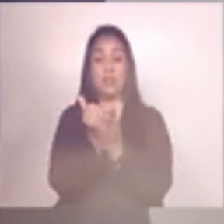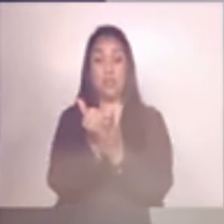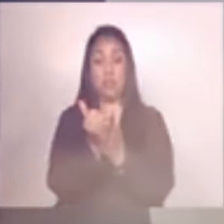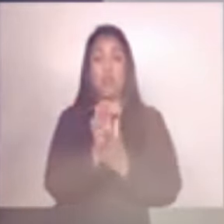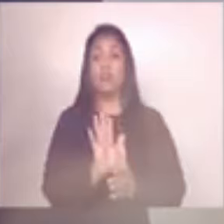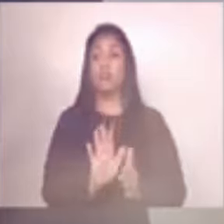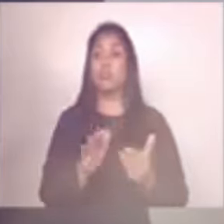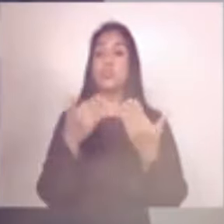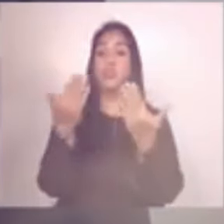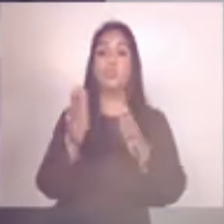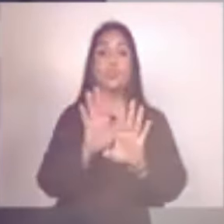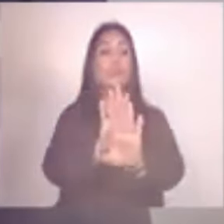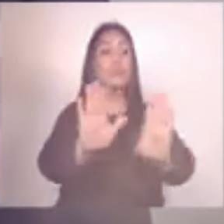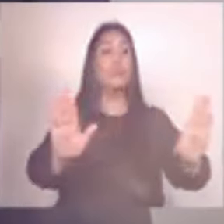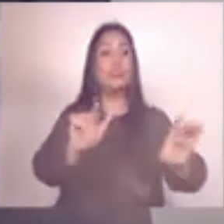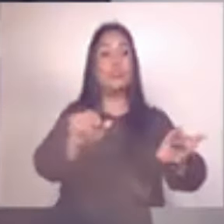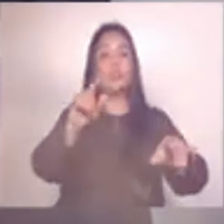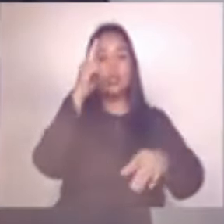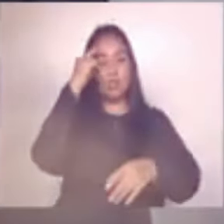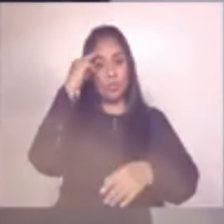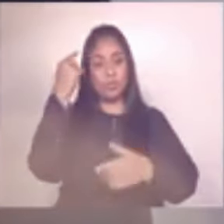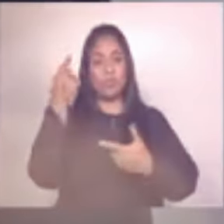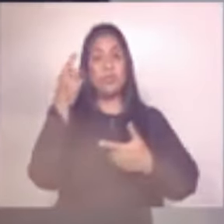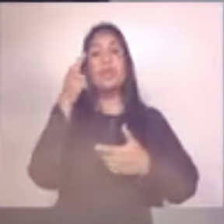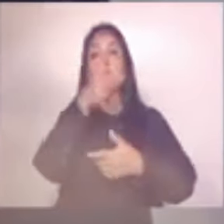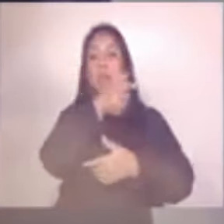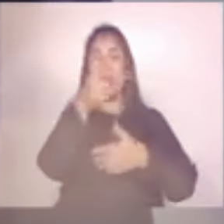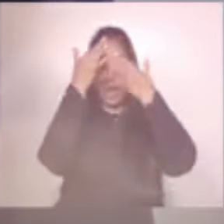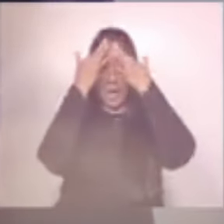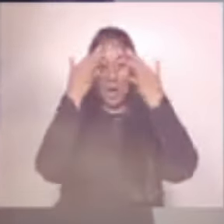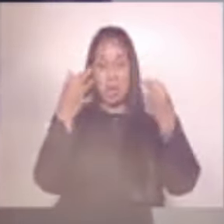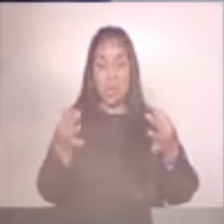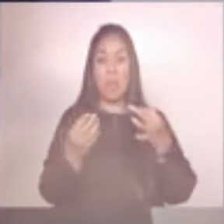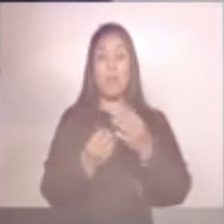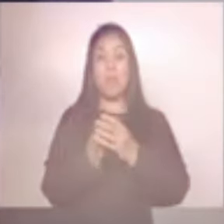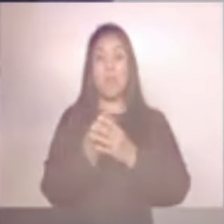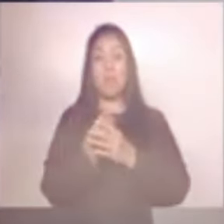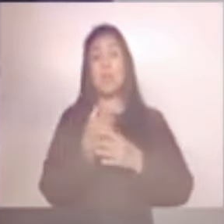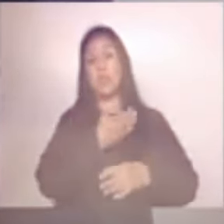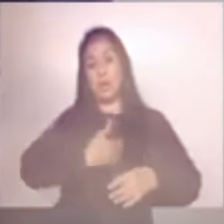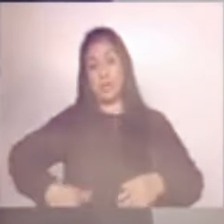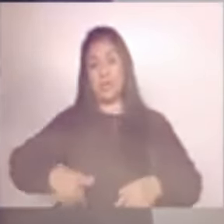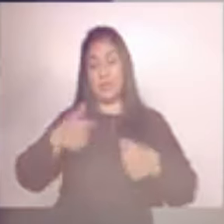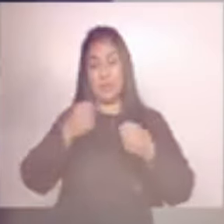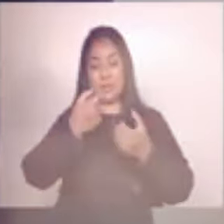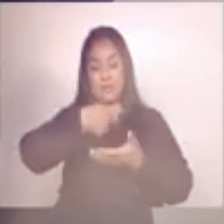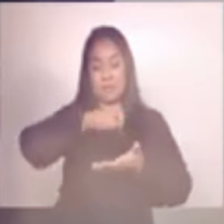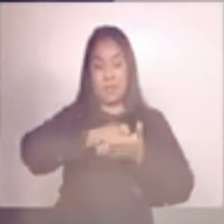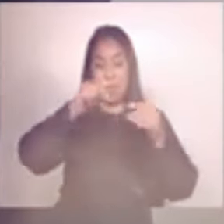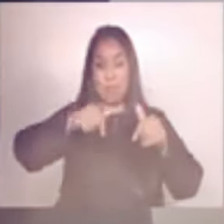han sido la motivación para su creación. El acuerdo gubernativo que firmaremos a